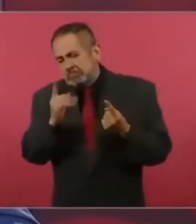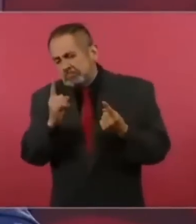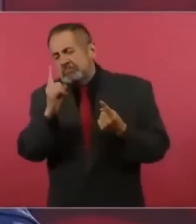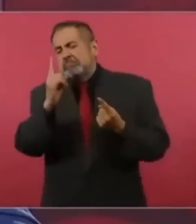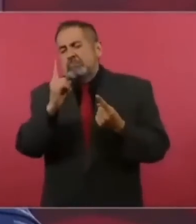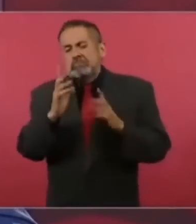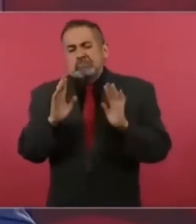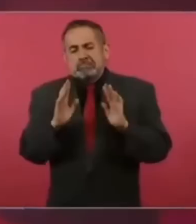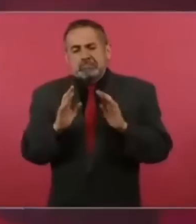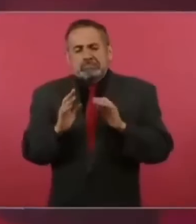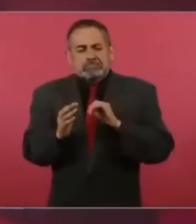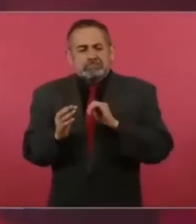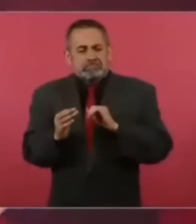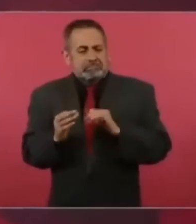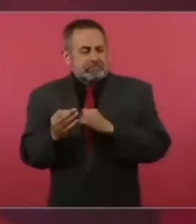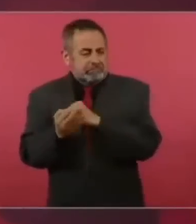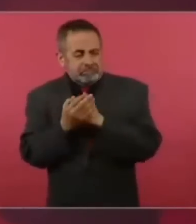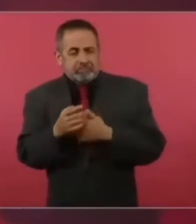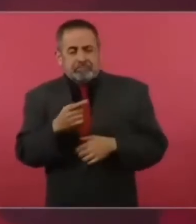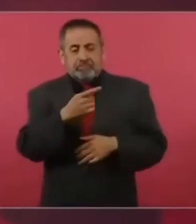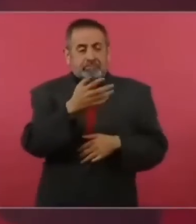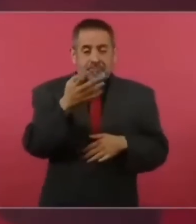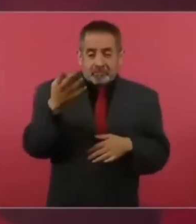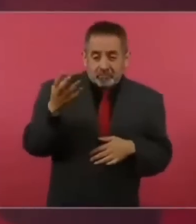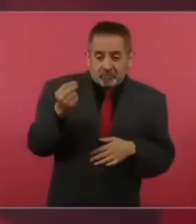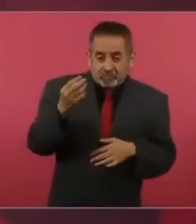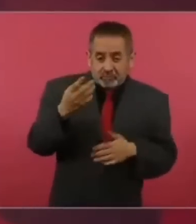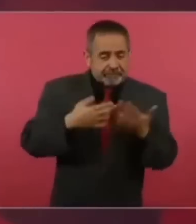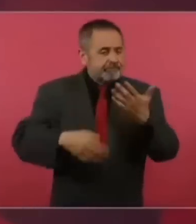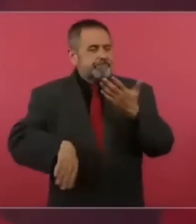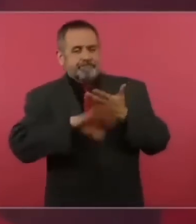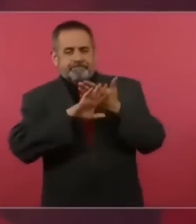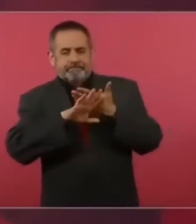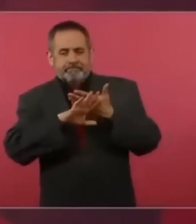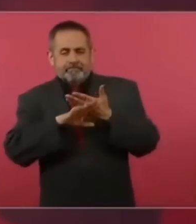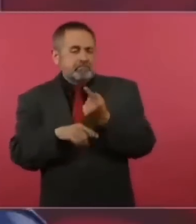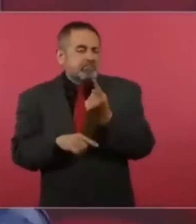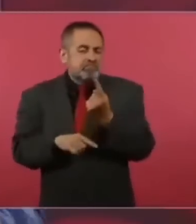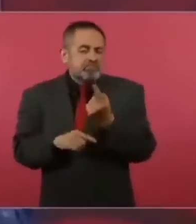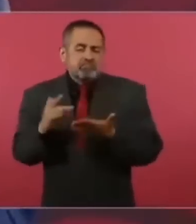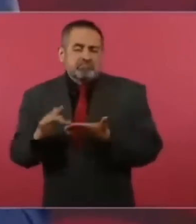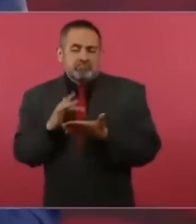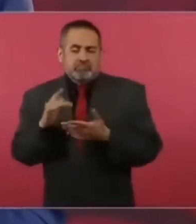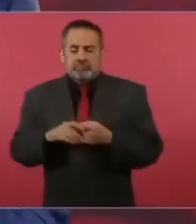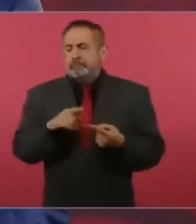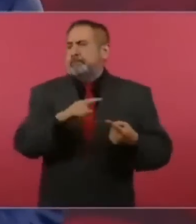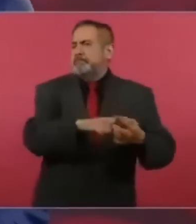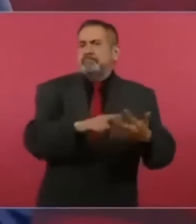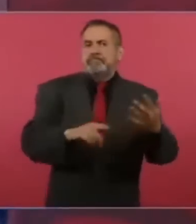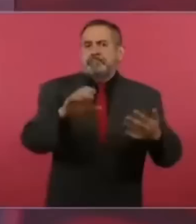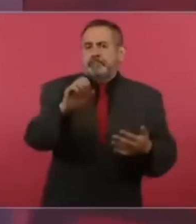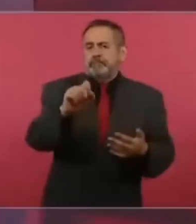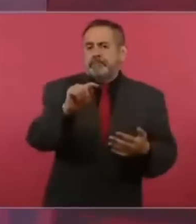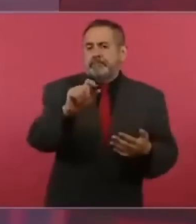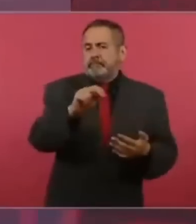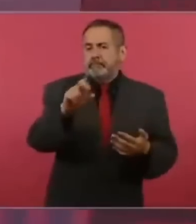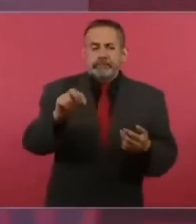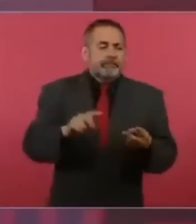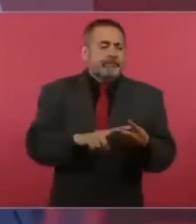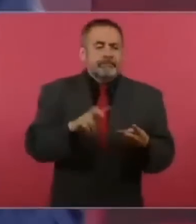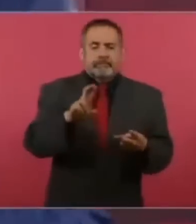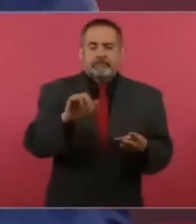uno, si acaso, de 10, 9 en contra. Ahí está Castañeda, ahí está Riva